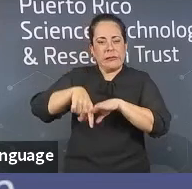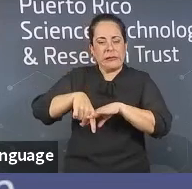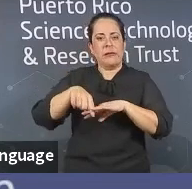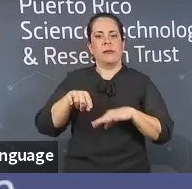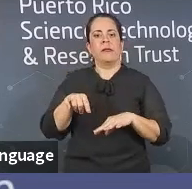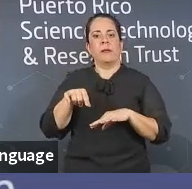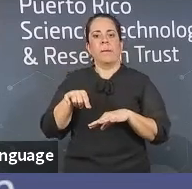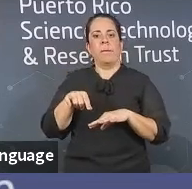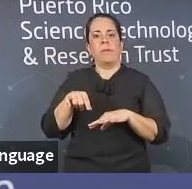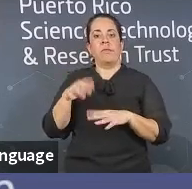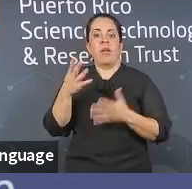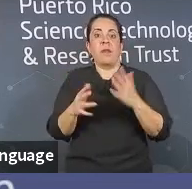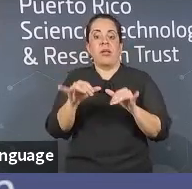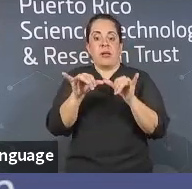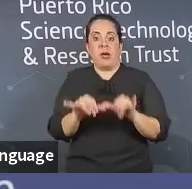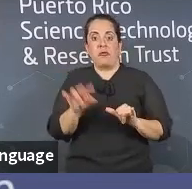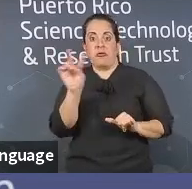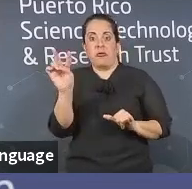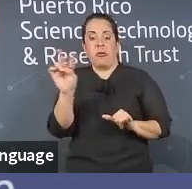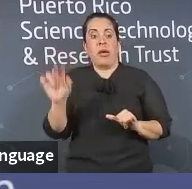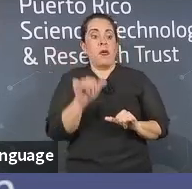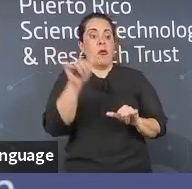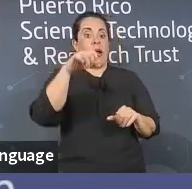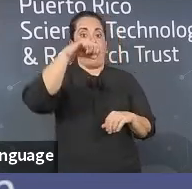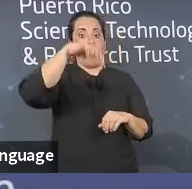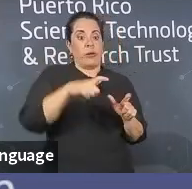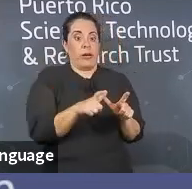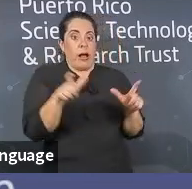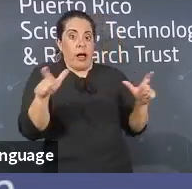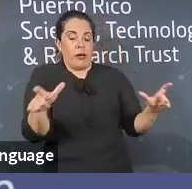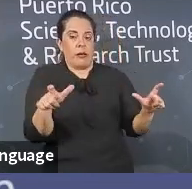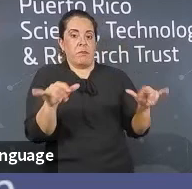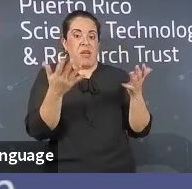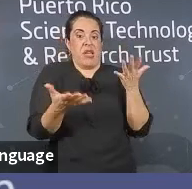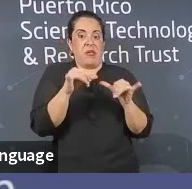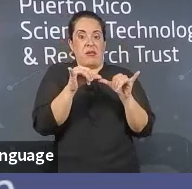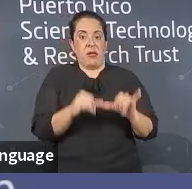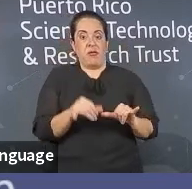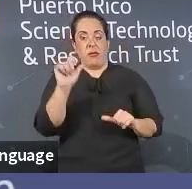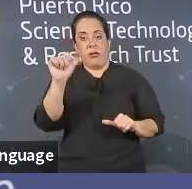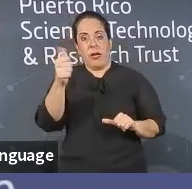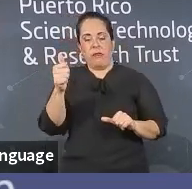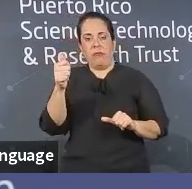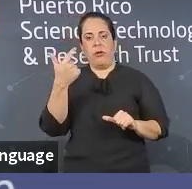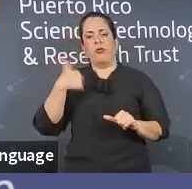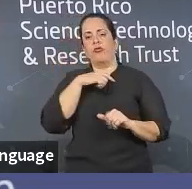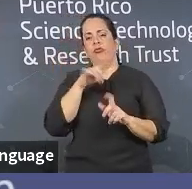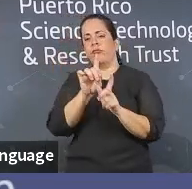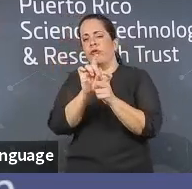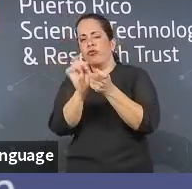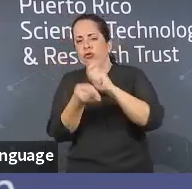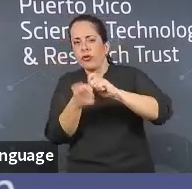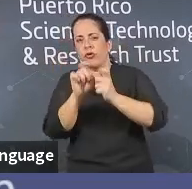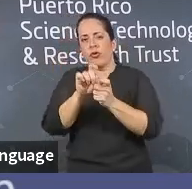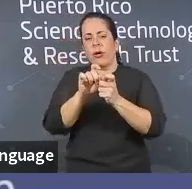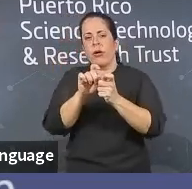gotas es tamaño 2 y otra de las grandes que veo ahí probablemente es tamaño 10. y se hace una conversión según la calibración